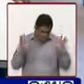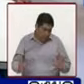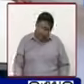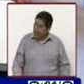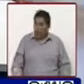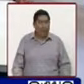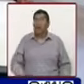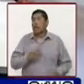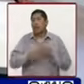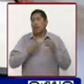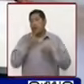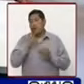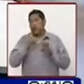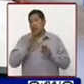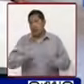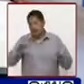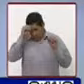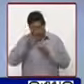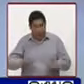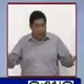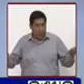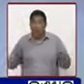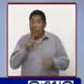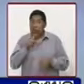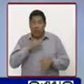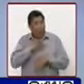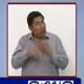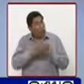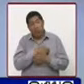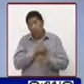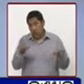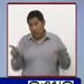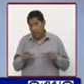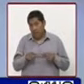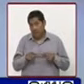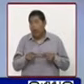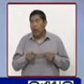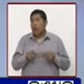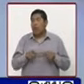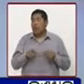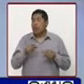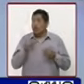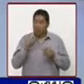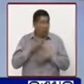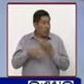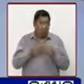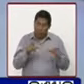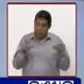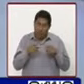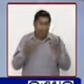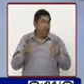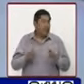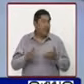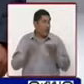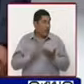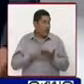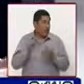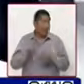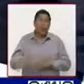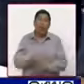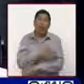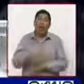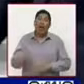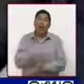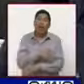niños. Que tiene que ver con niños también, porque los agresores están en todo lado, Gerardo. Los agresores están en todo lado y en este caso, en la